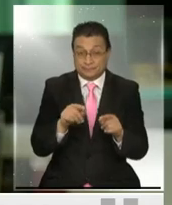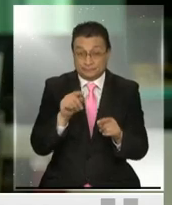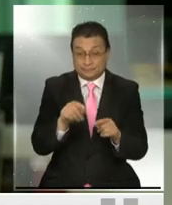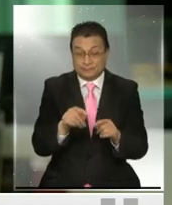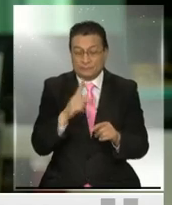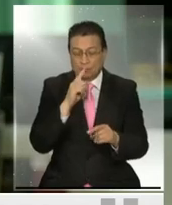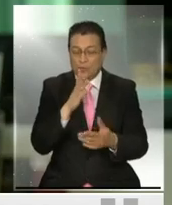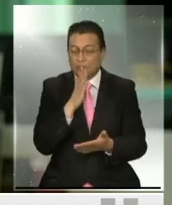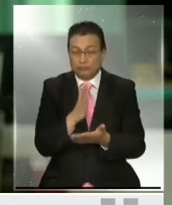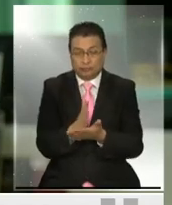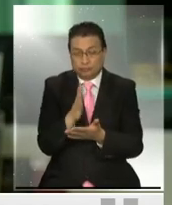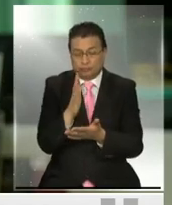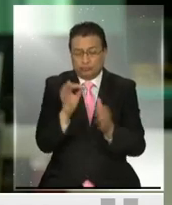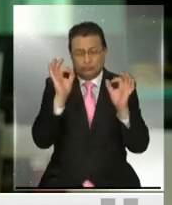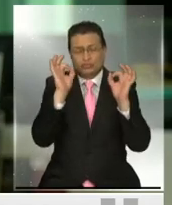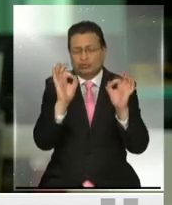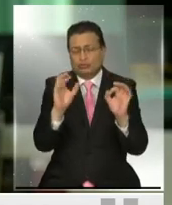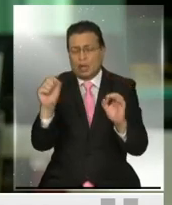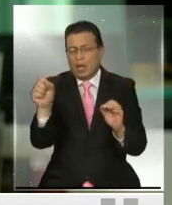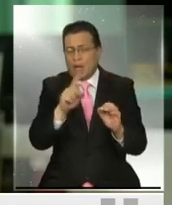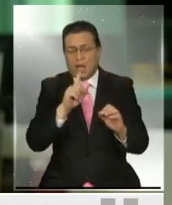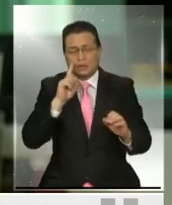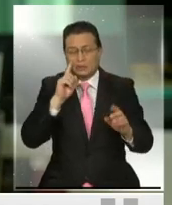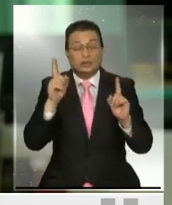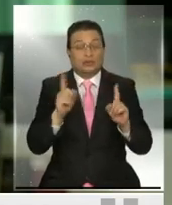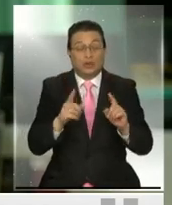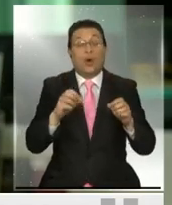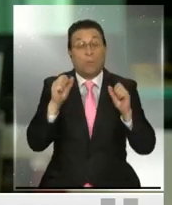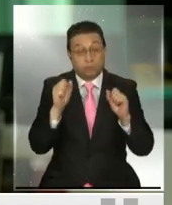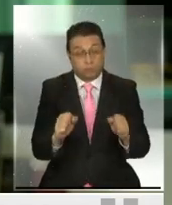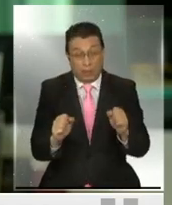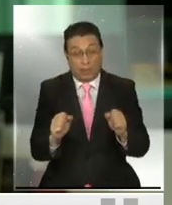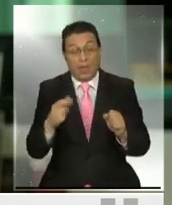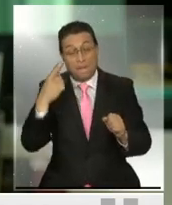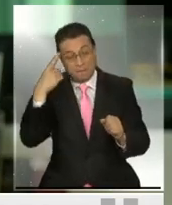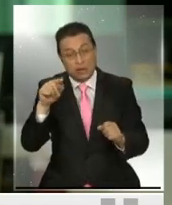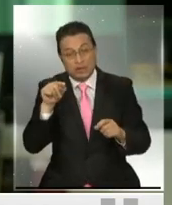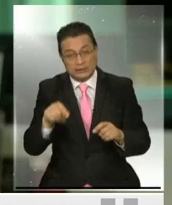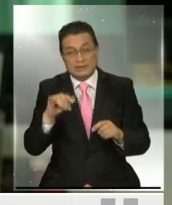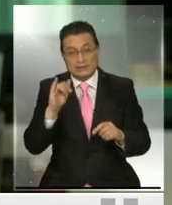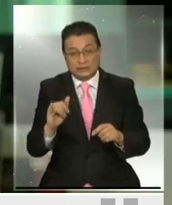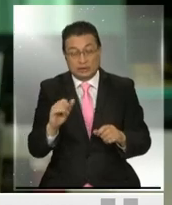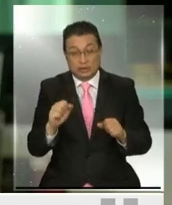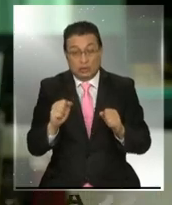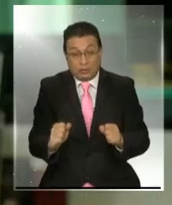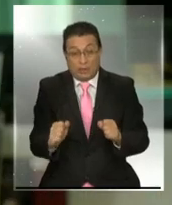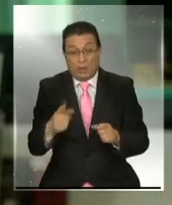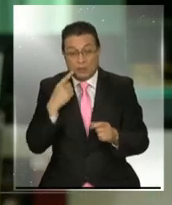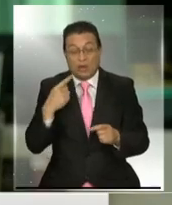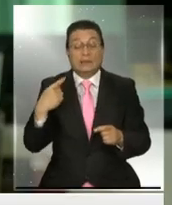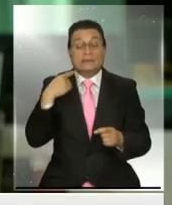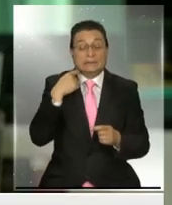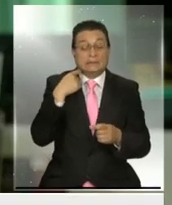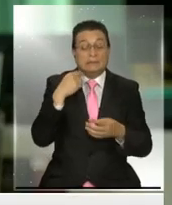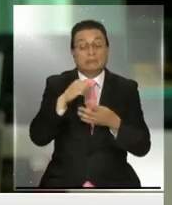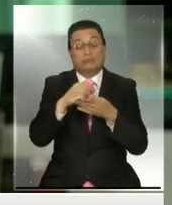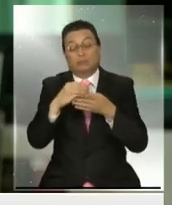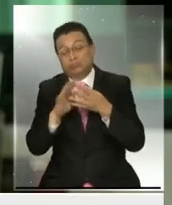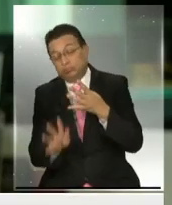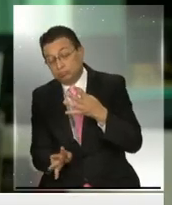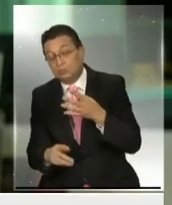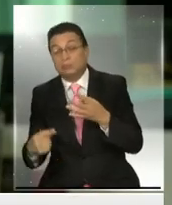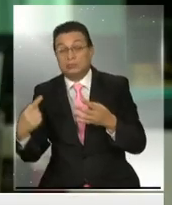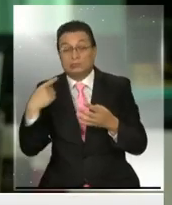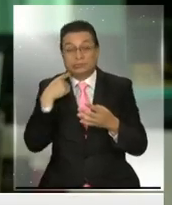plantearlo así en forma tan se puede pero eso sí genera una situación siempre se puede pero tiene efectos laterales que yo creo que son casi peores